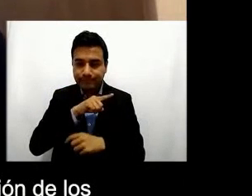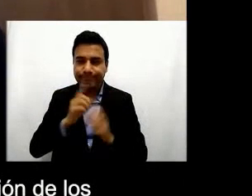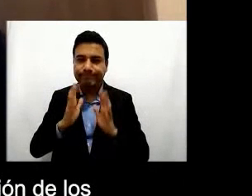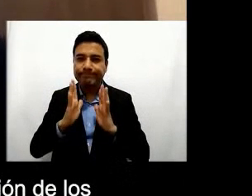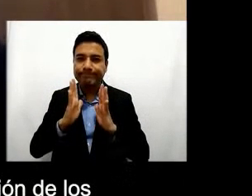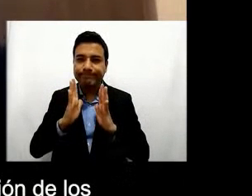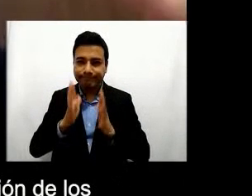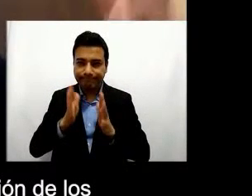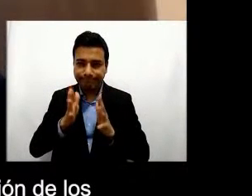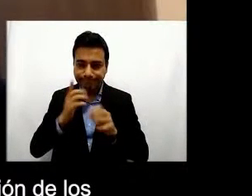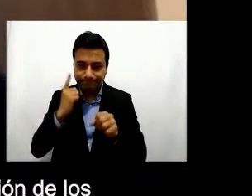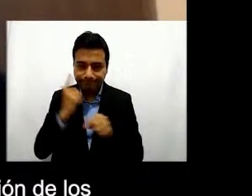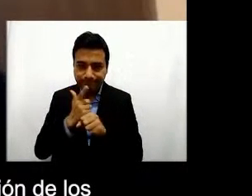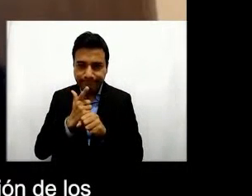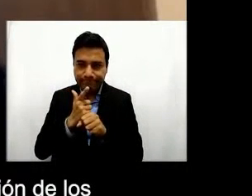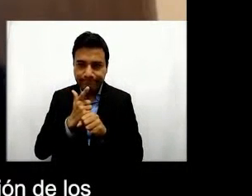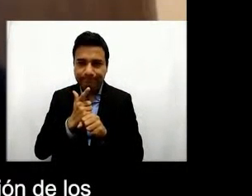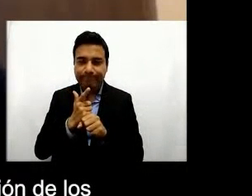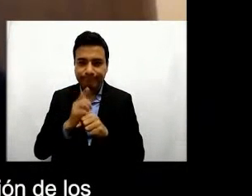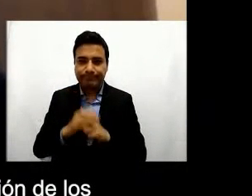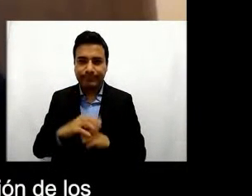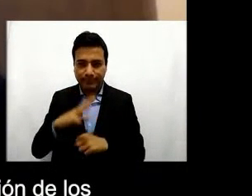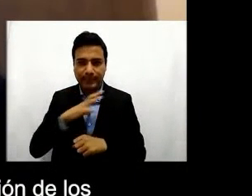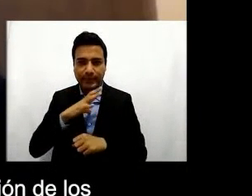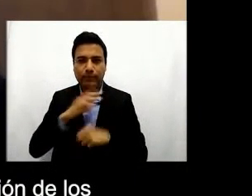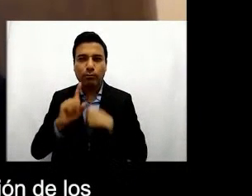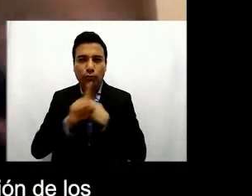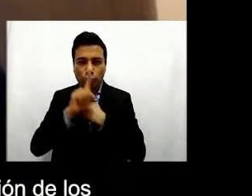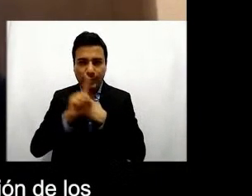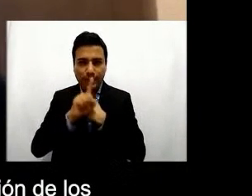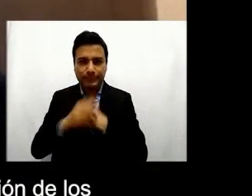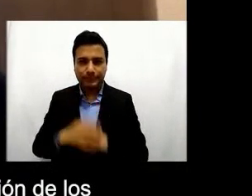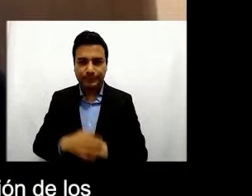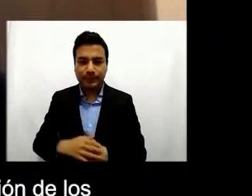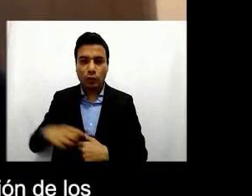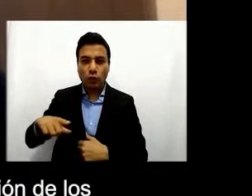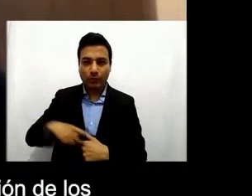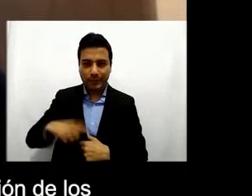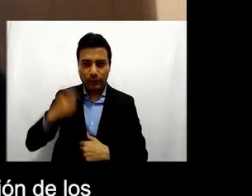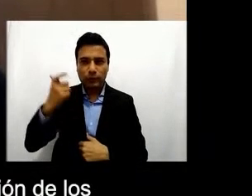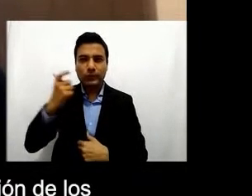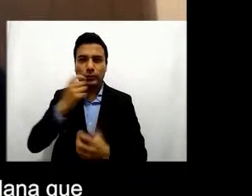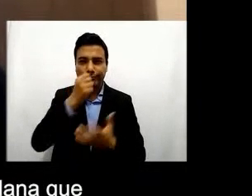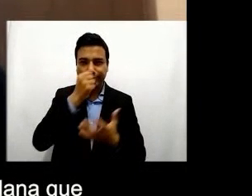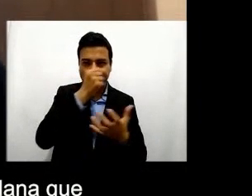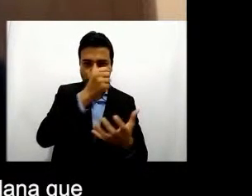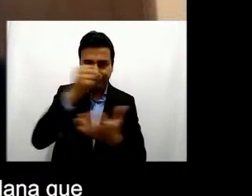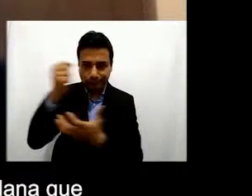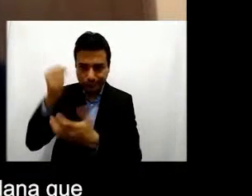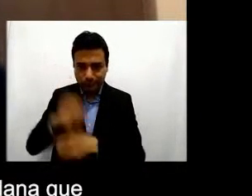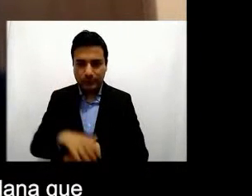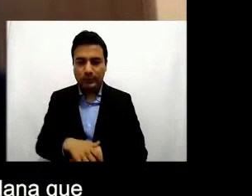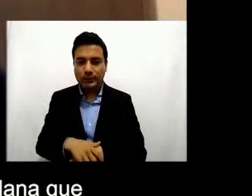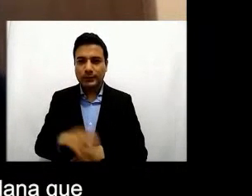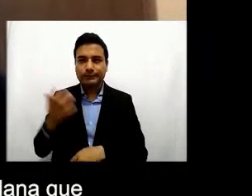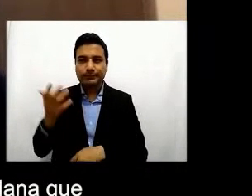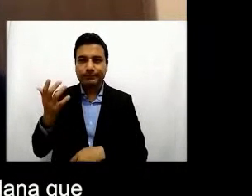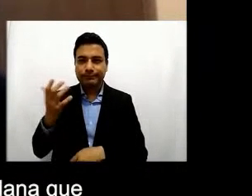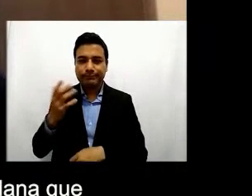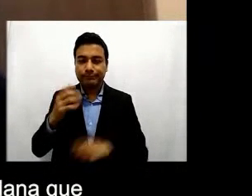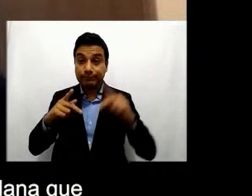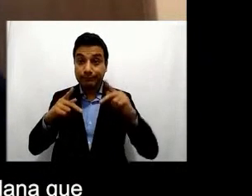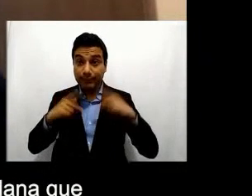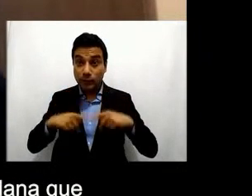tenemos un problema con la distribución de los recursos y la manera en la que se compite por esos recursos, sino que además hay una falta